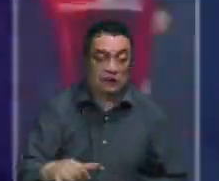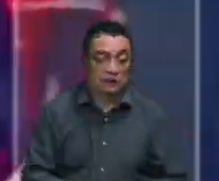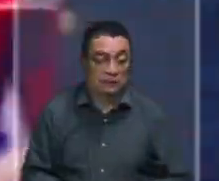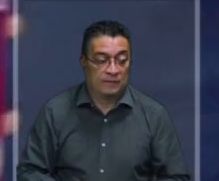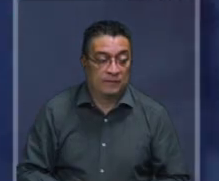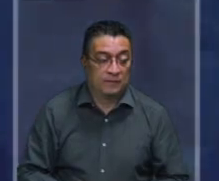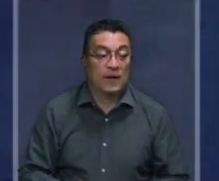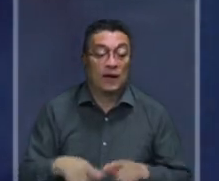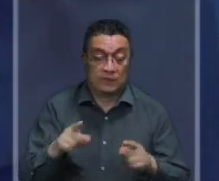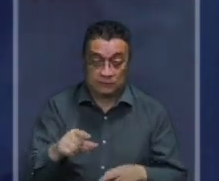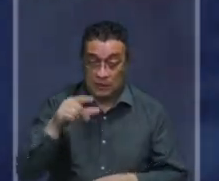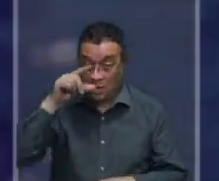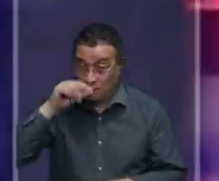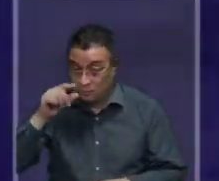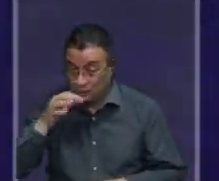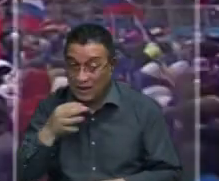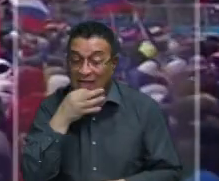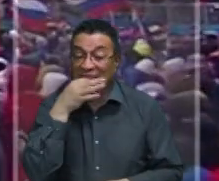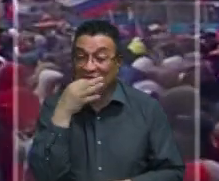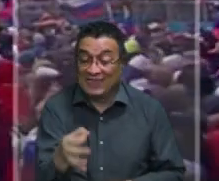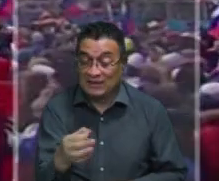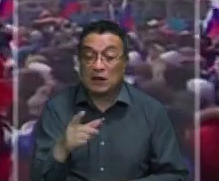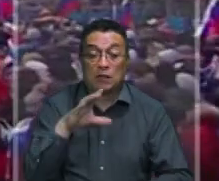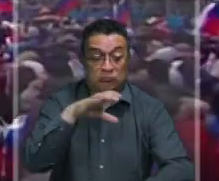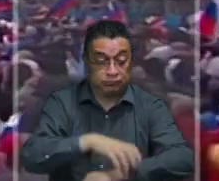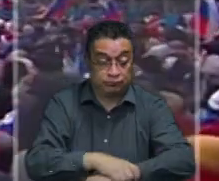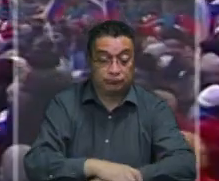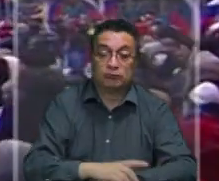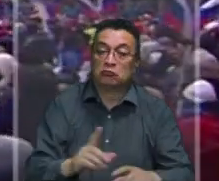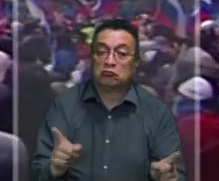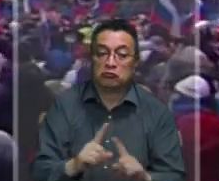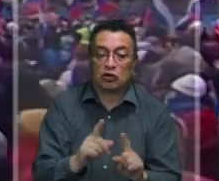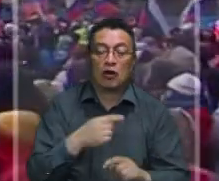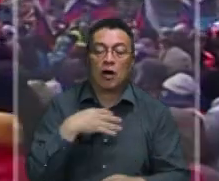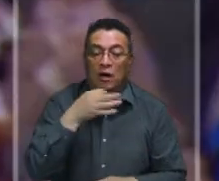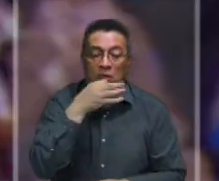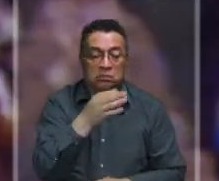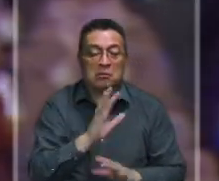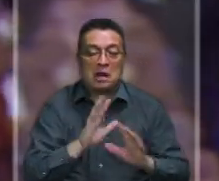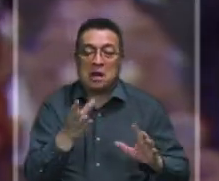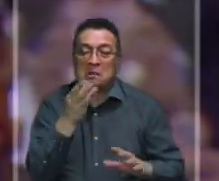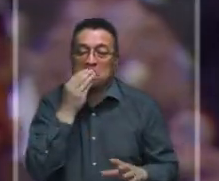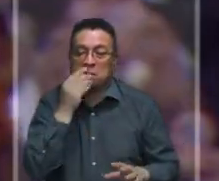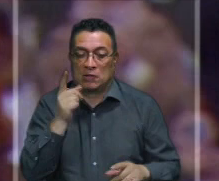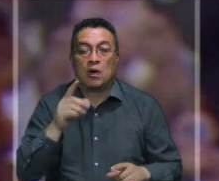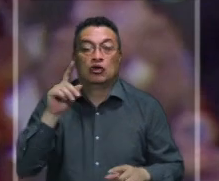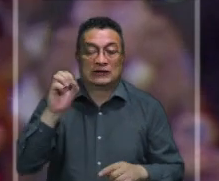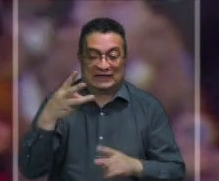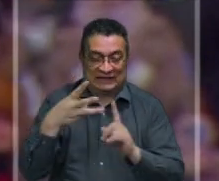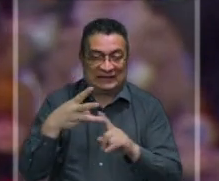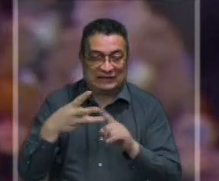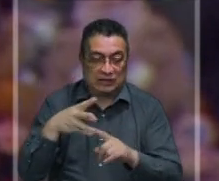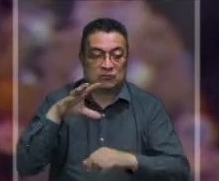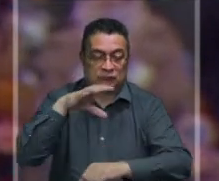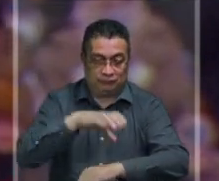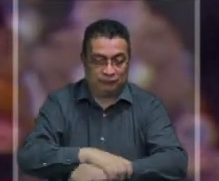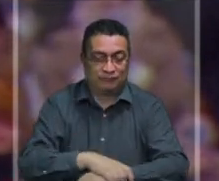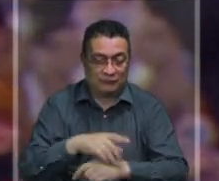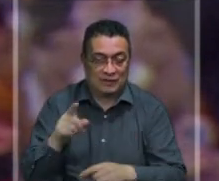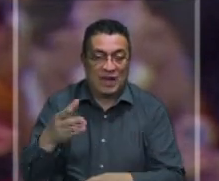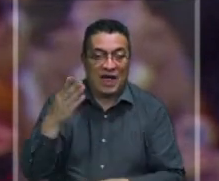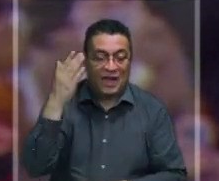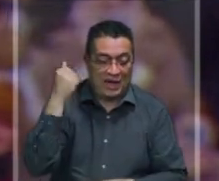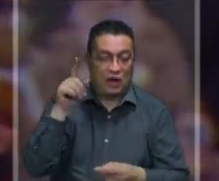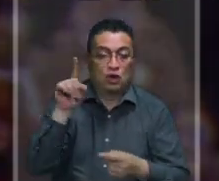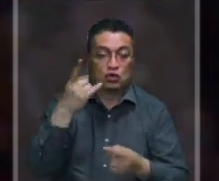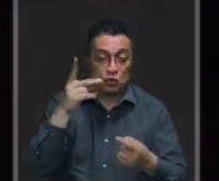Putin no se refirió a su orden de arresto, la tercera en la historia de la CPI contra un mandatario en ejercicio tras las de al-Bashir de Sudán